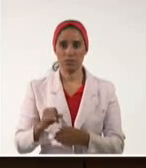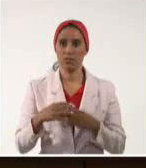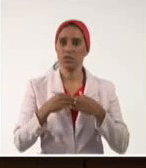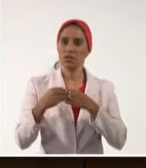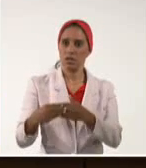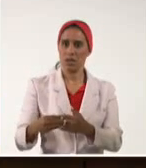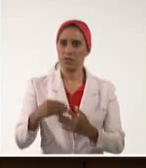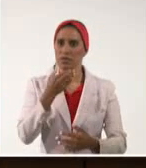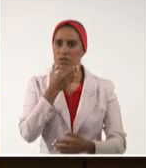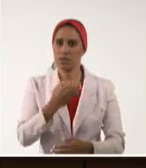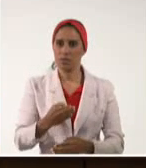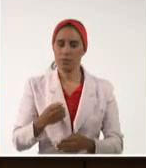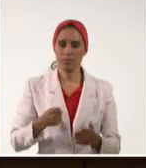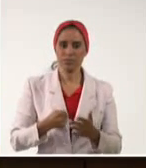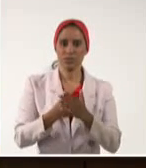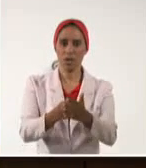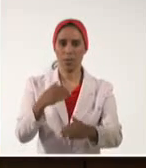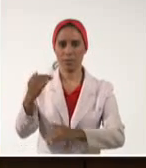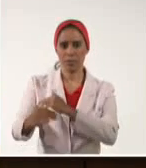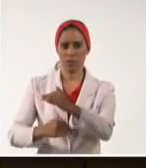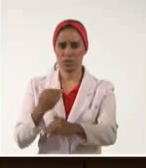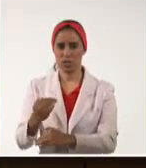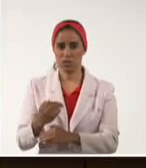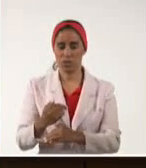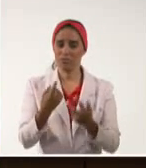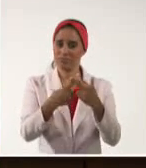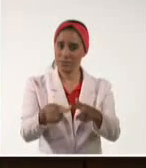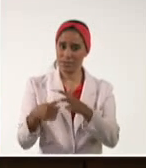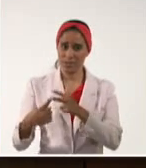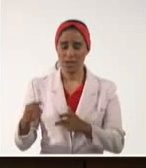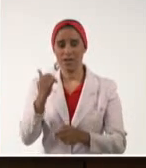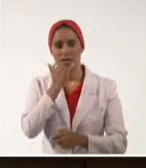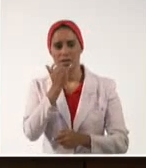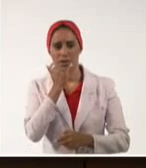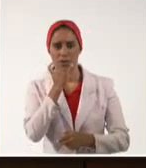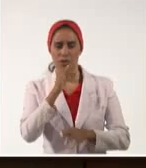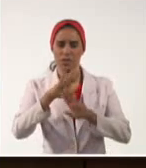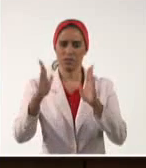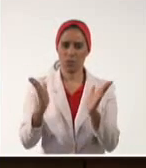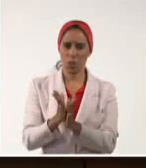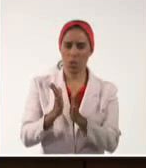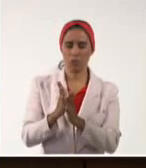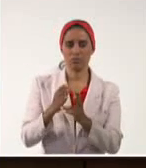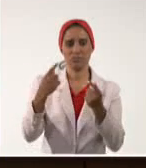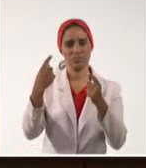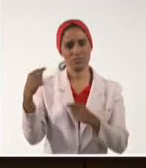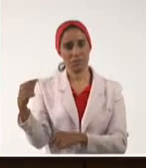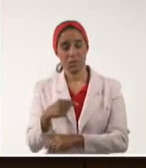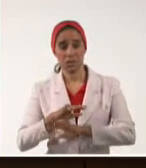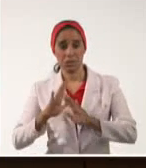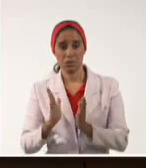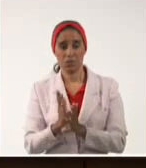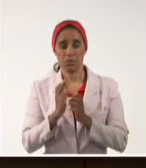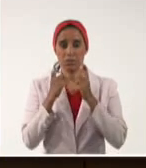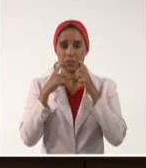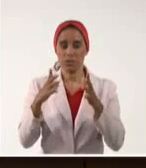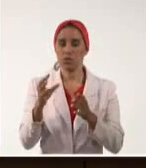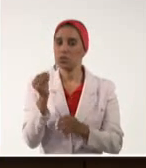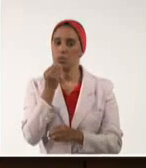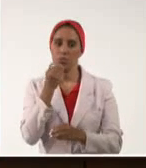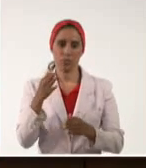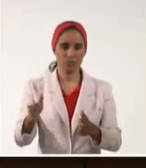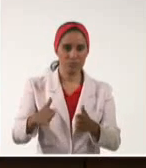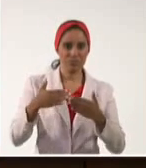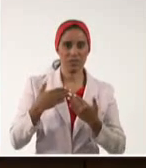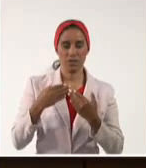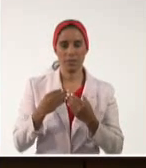profundo proceso de rectificación de errores y tendencias negativas que no pudo concluir por el inicio del periodo especial,